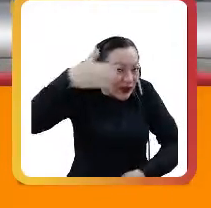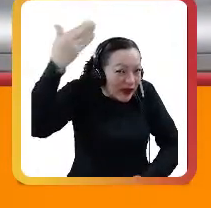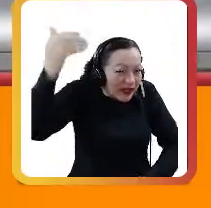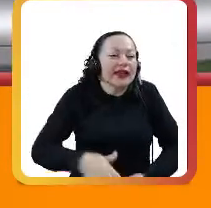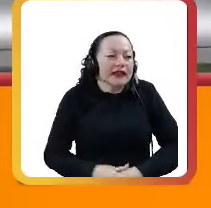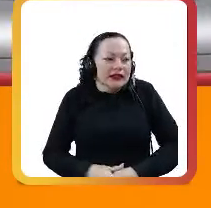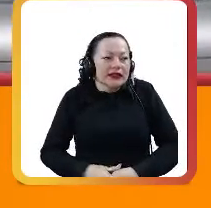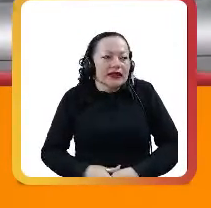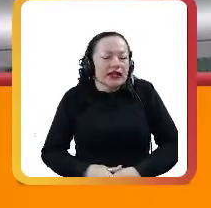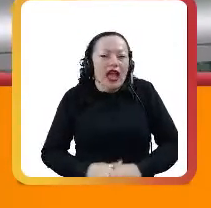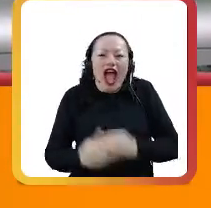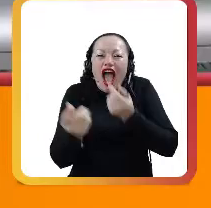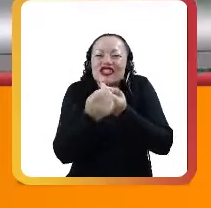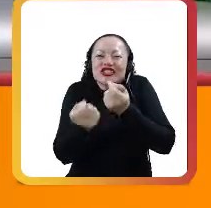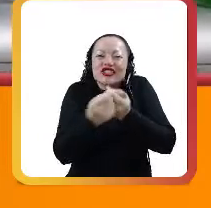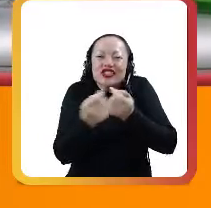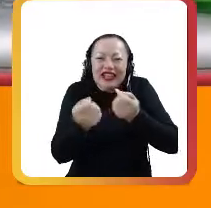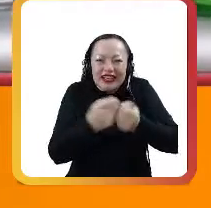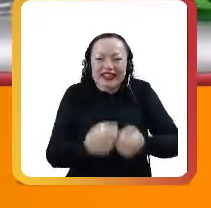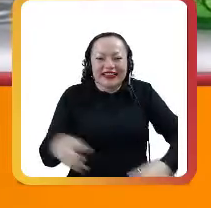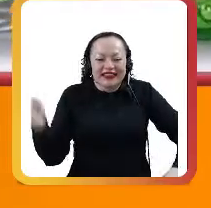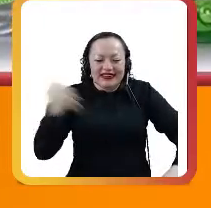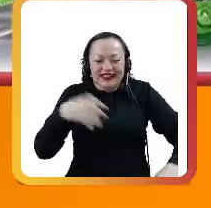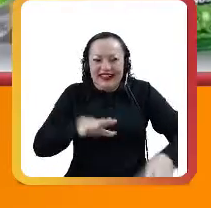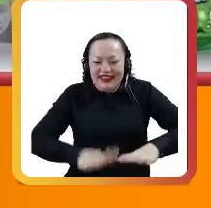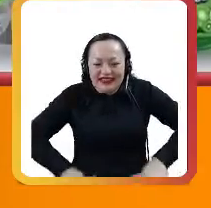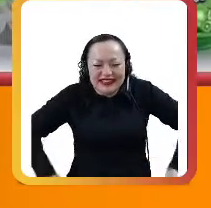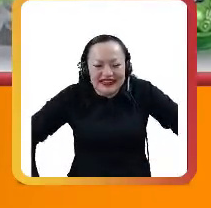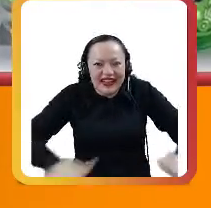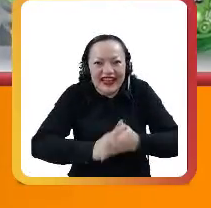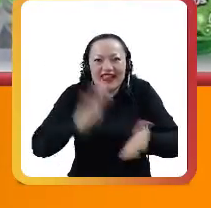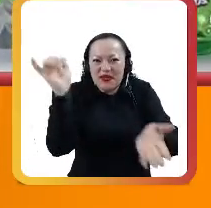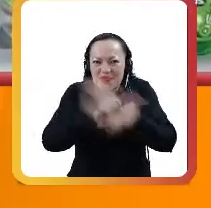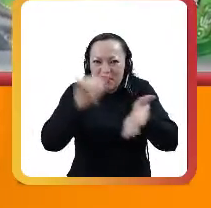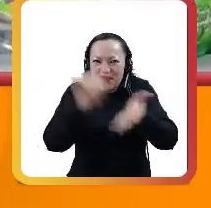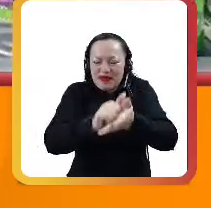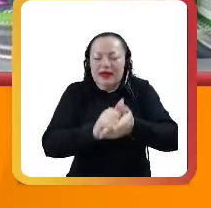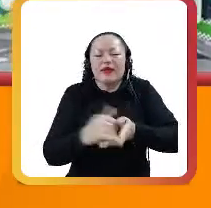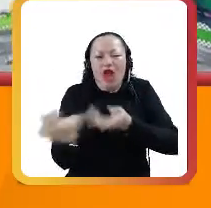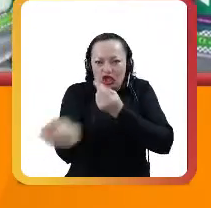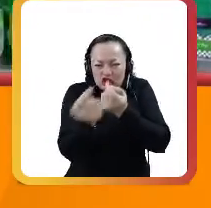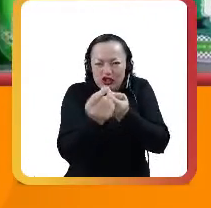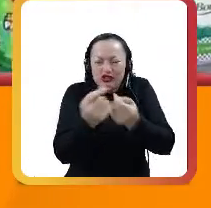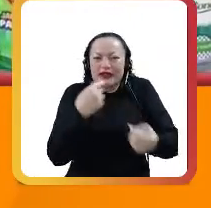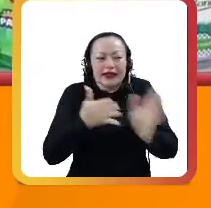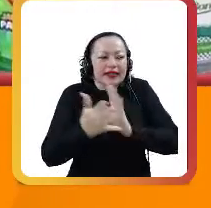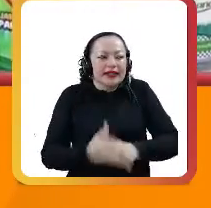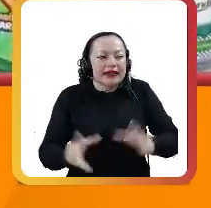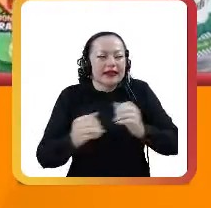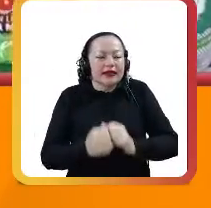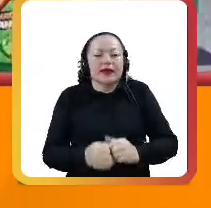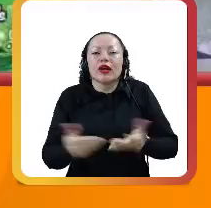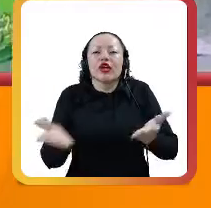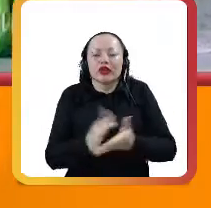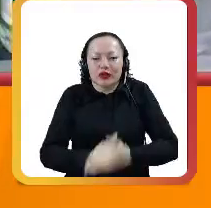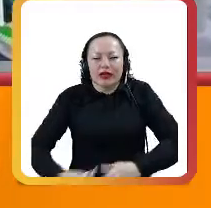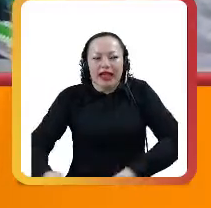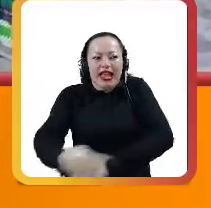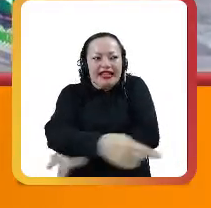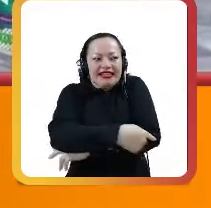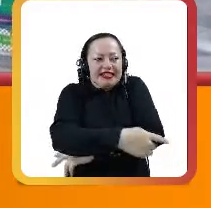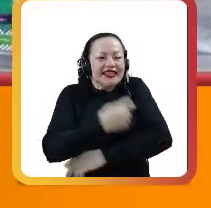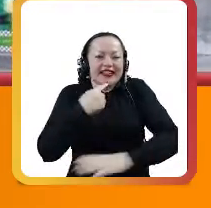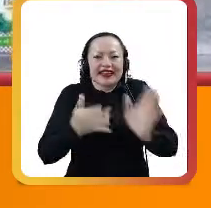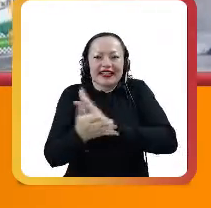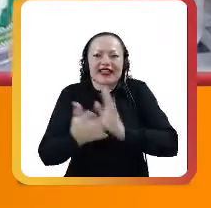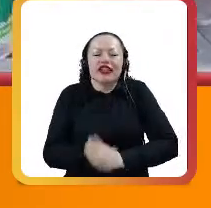Allá por cerquita a la plaza de mercado, a la central de abastos, por allá, antiguamente quedaba la esquina llanera, tomas